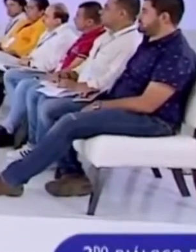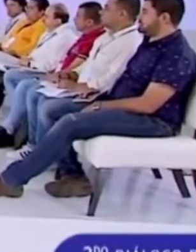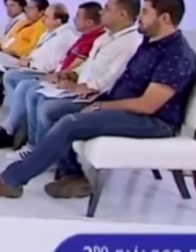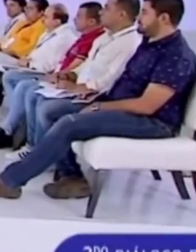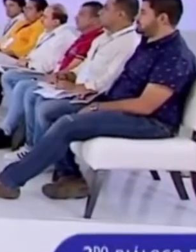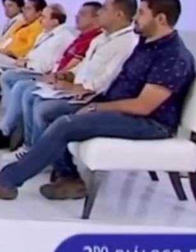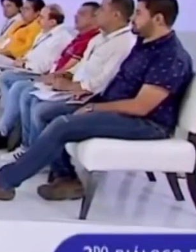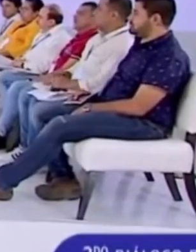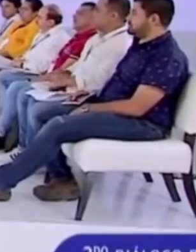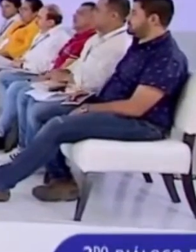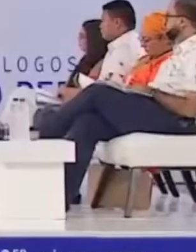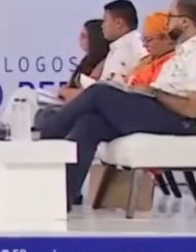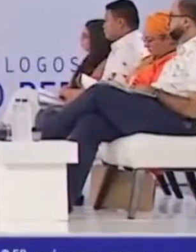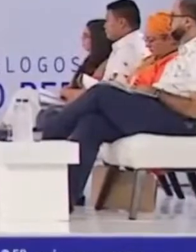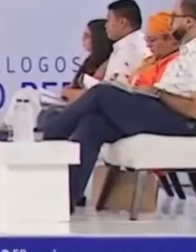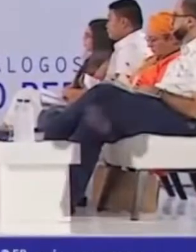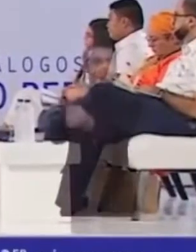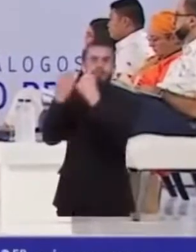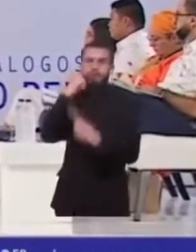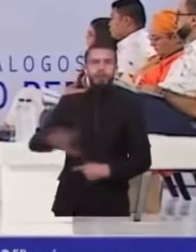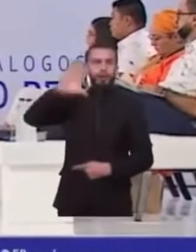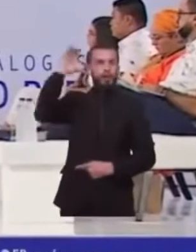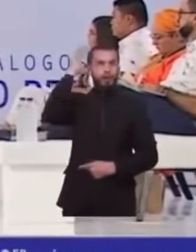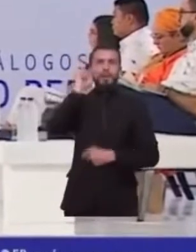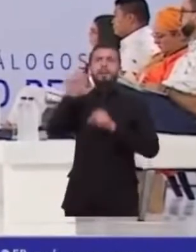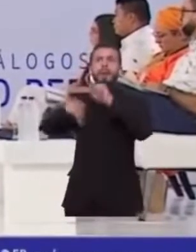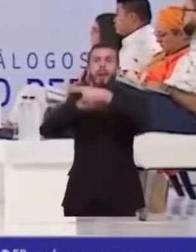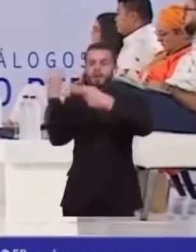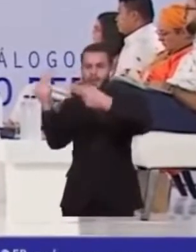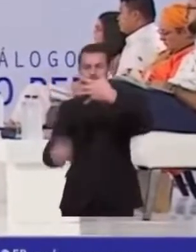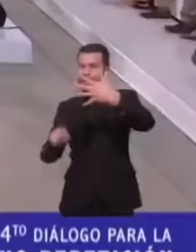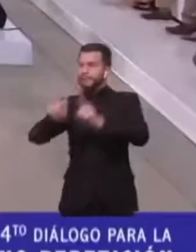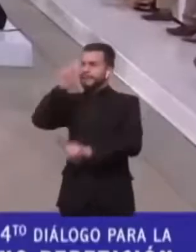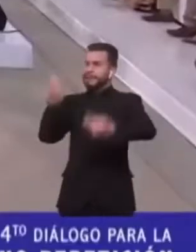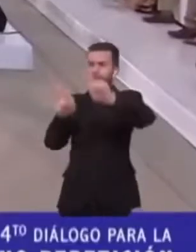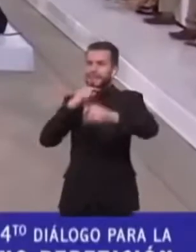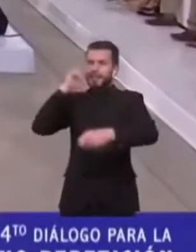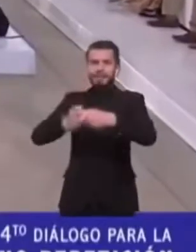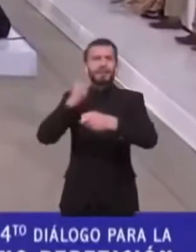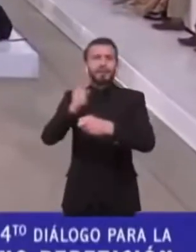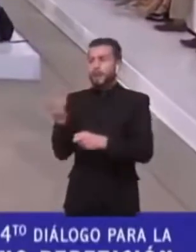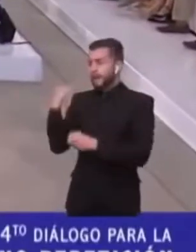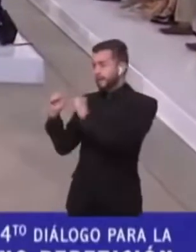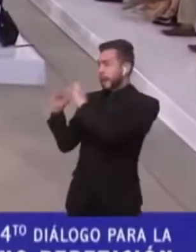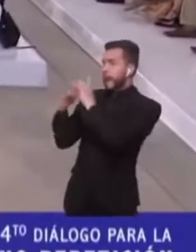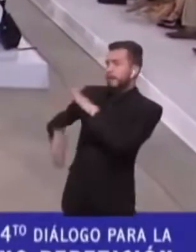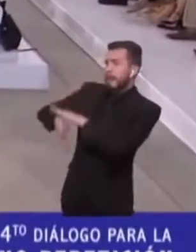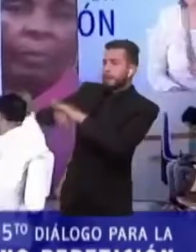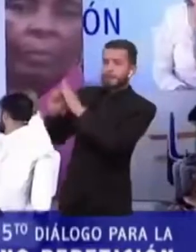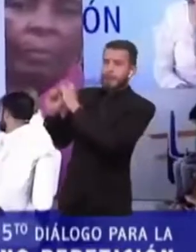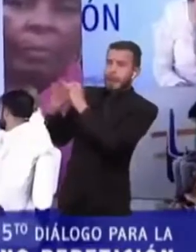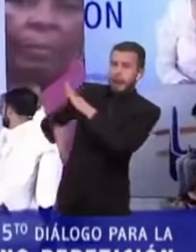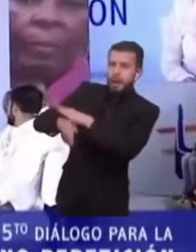las preguntas difíciles que el país no ha encarado frente a las causas y las consecuencias del conflicto armado, así como